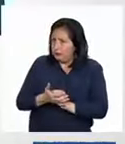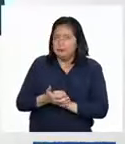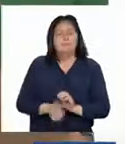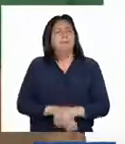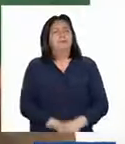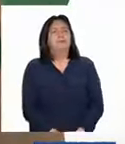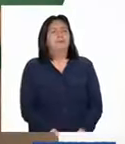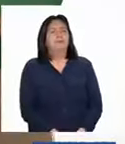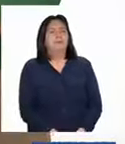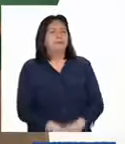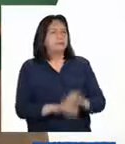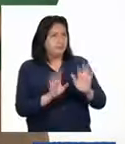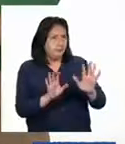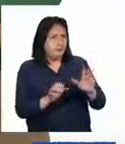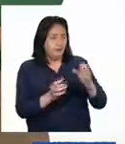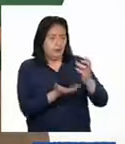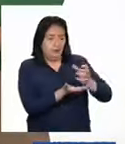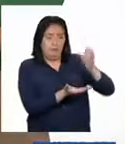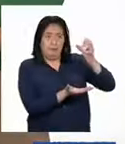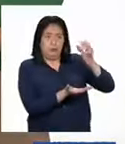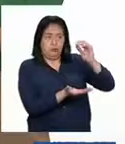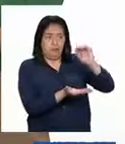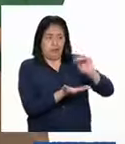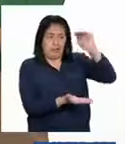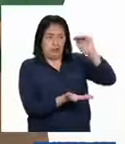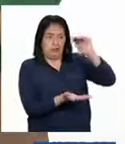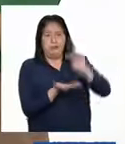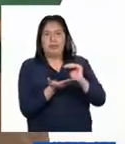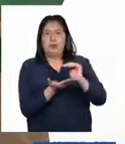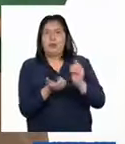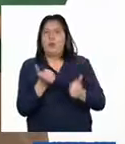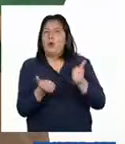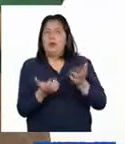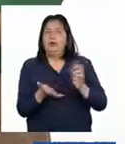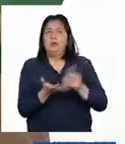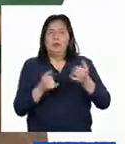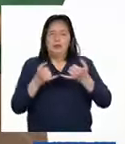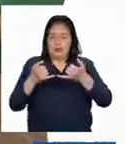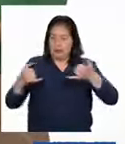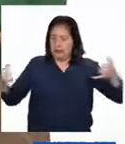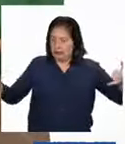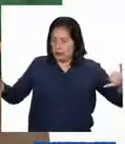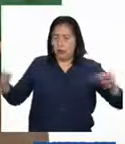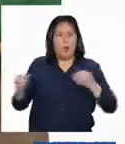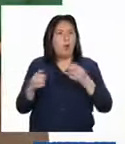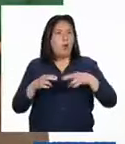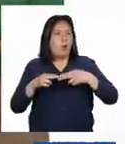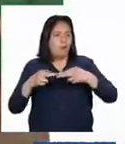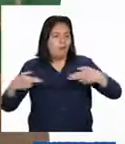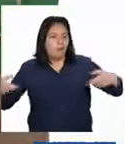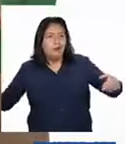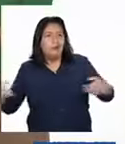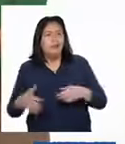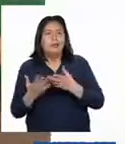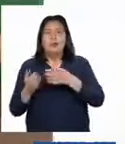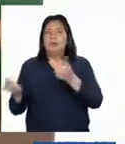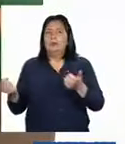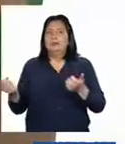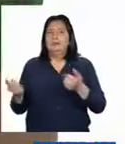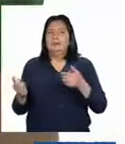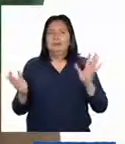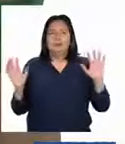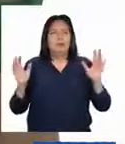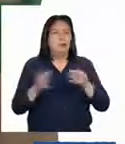indagación? ¿Vasos grandes o pequeños? Hilo de pescar, lana o pabilo.